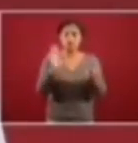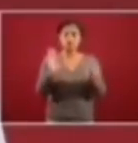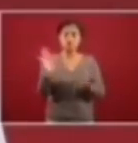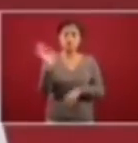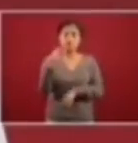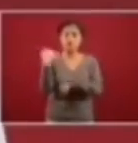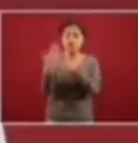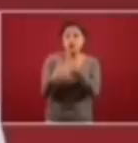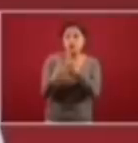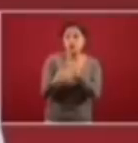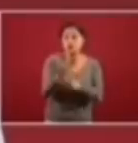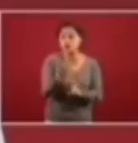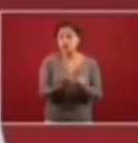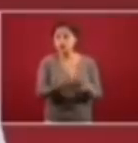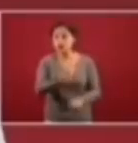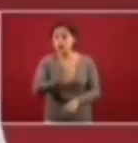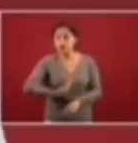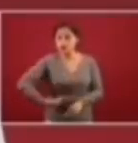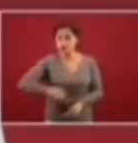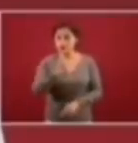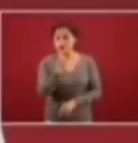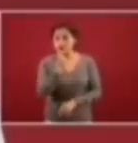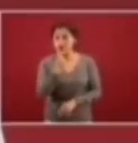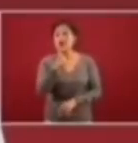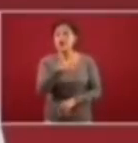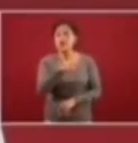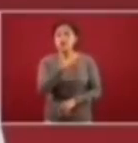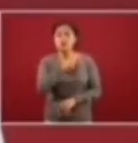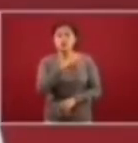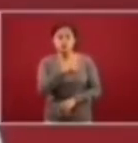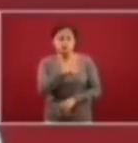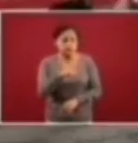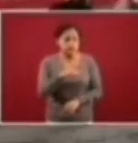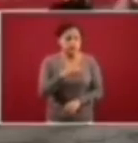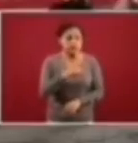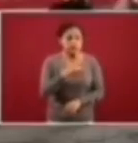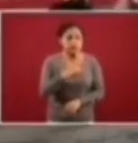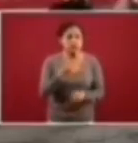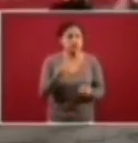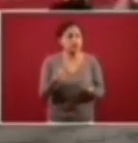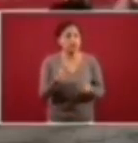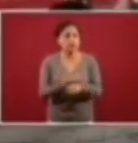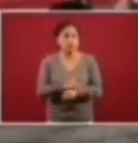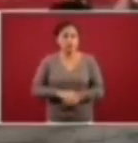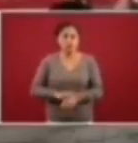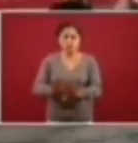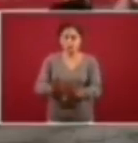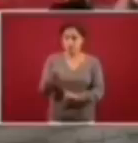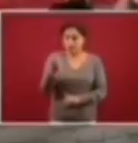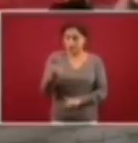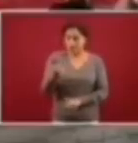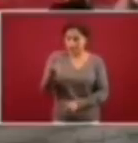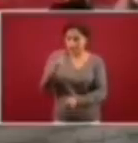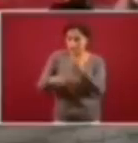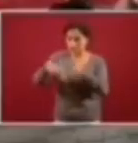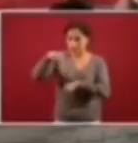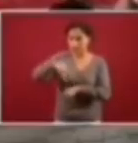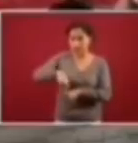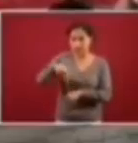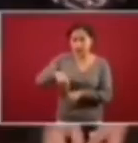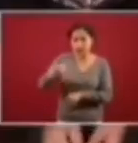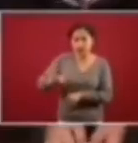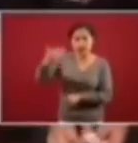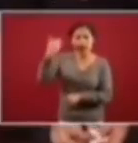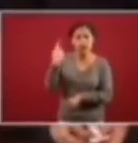López Obrador tuviera síntomas, sería atendido como corresponde a cualquier otro ser humano. Pero esto pasó la semana pasada, o sea, dentro de 14 días que a veces